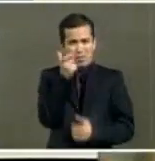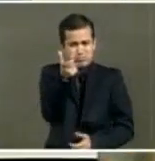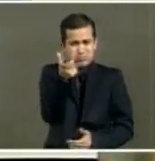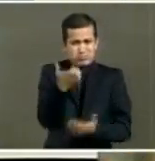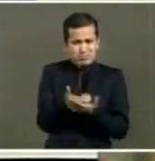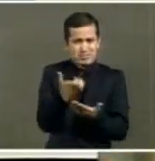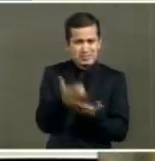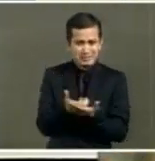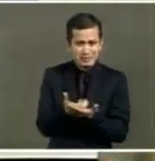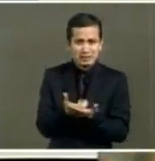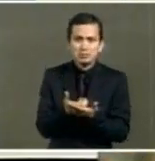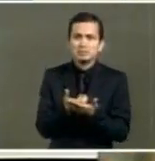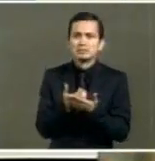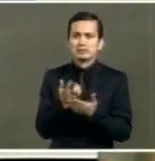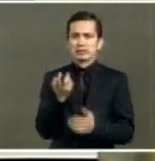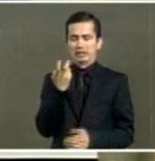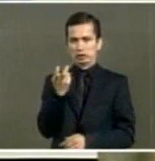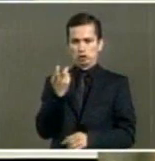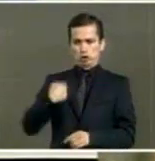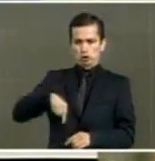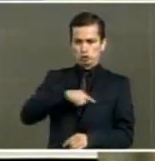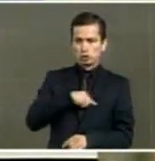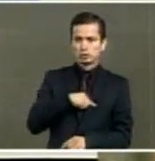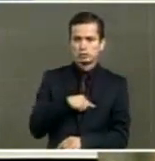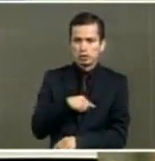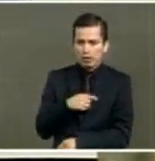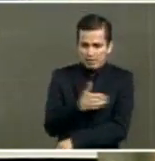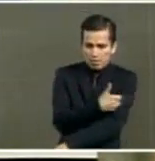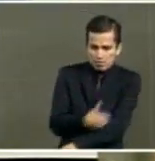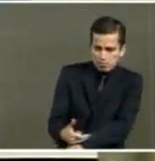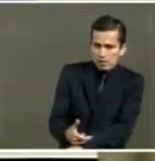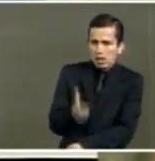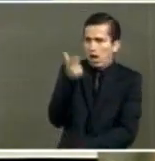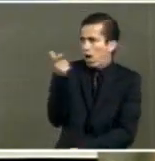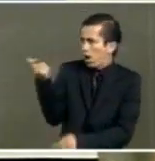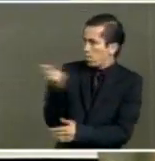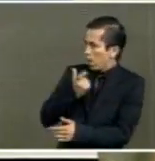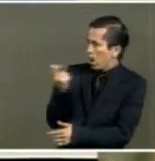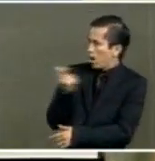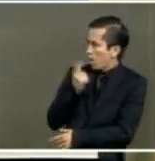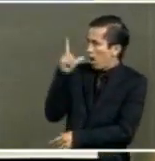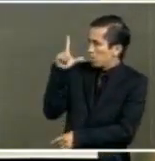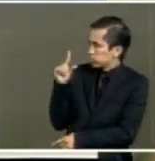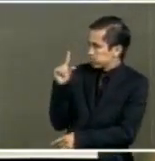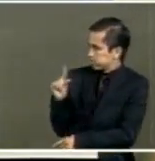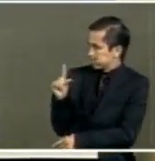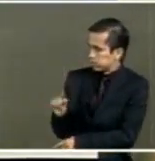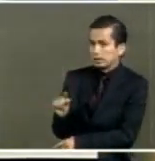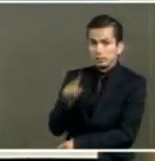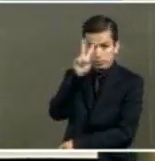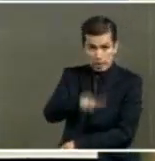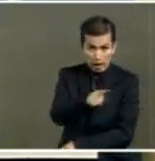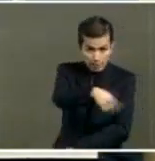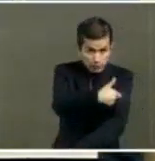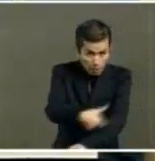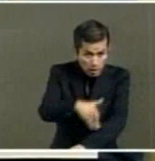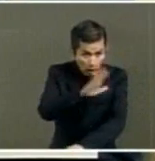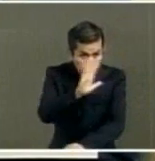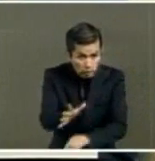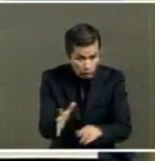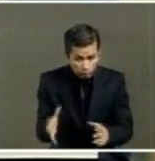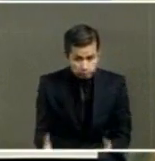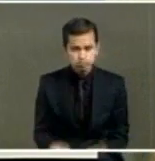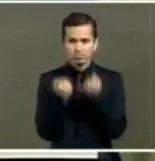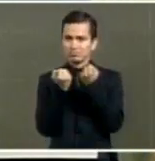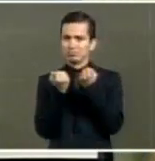situación internacional hizo que cayera el ingreso de las familias mexicanas que aún no se recuperan de la severidad